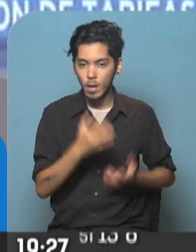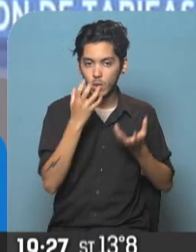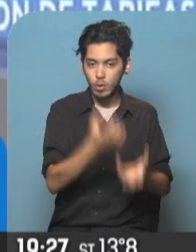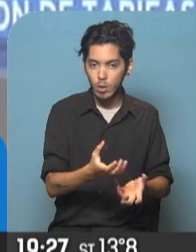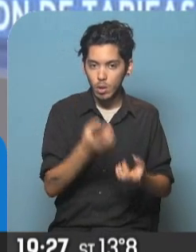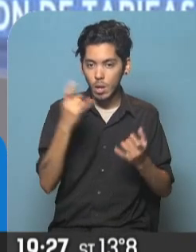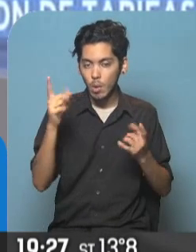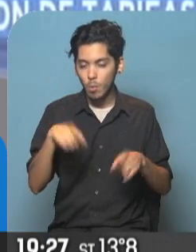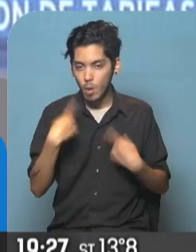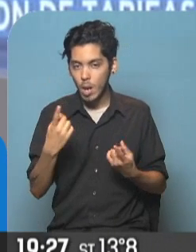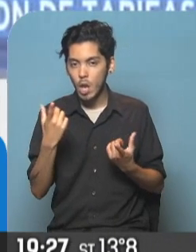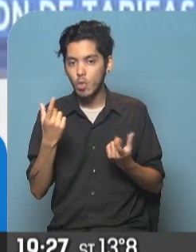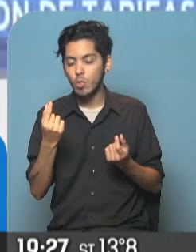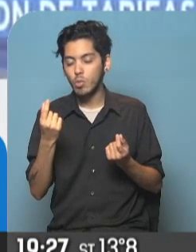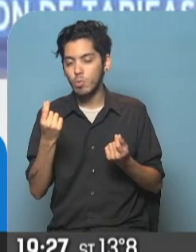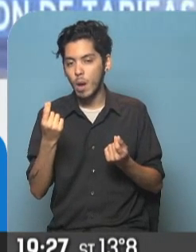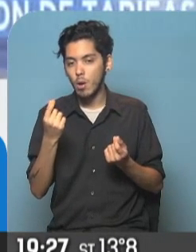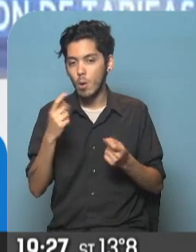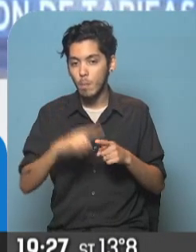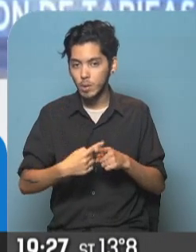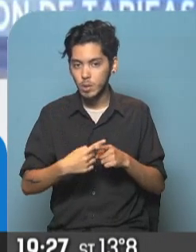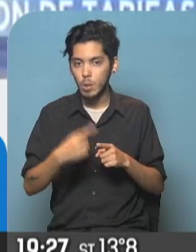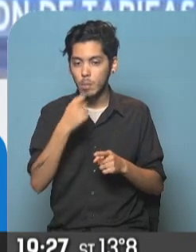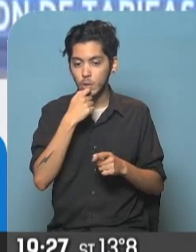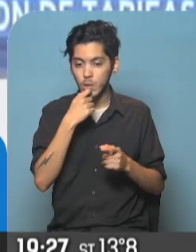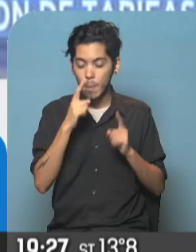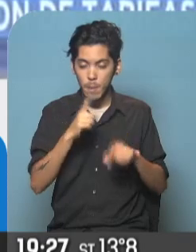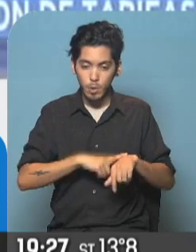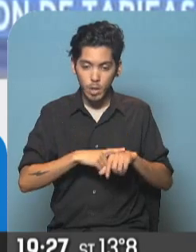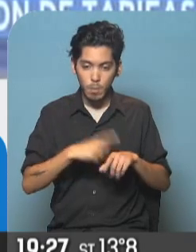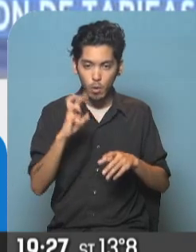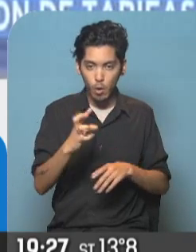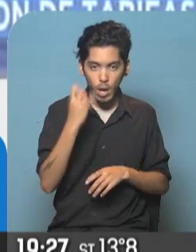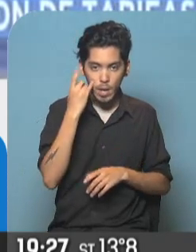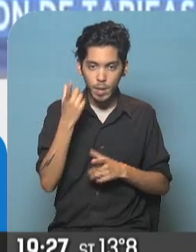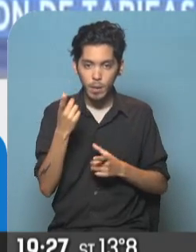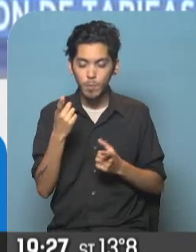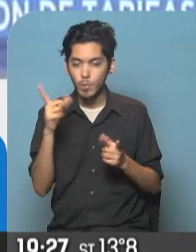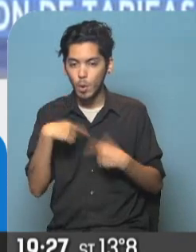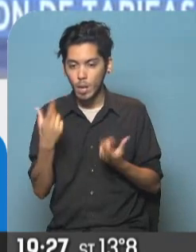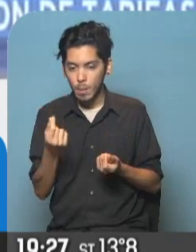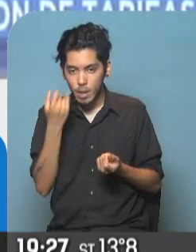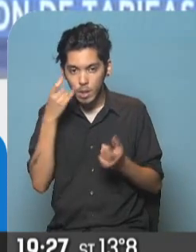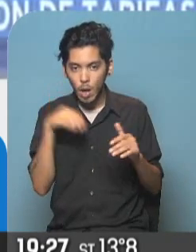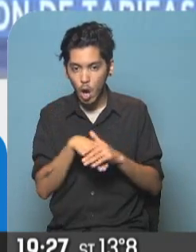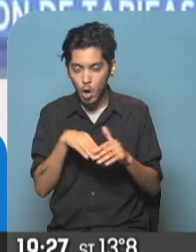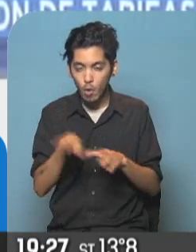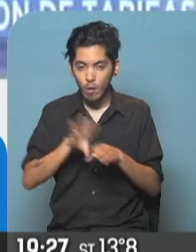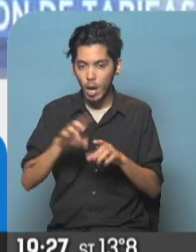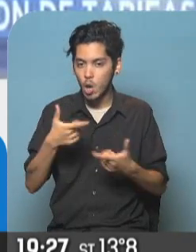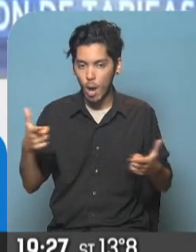y el costo en el bolsillo del consumidor pero si se mueve el dólar al mismo tiempo no capitaliza si no generas el ahorro fiscal con lo